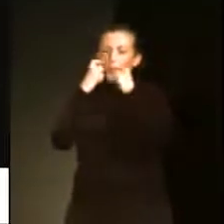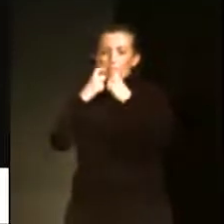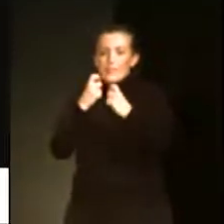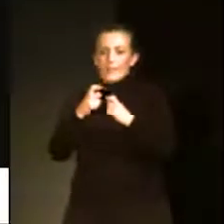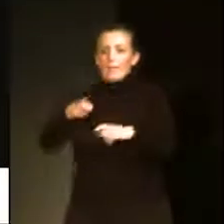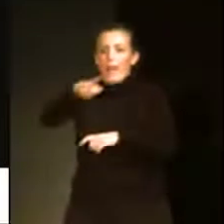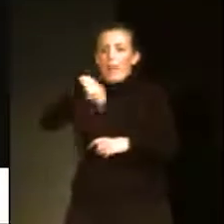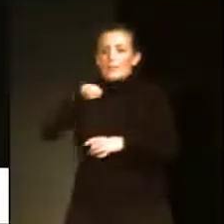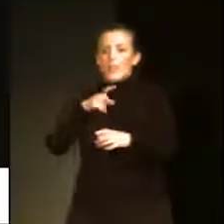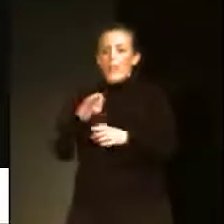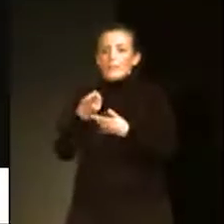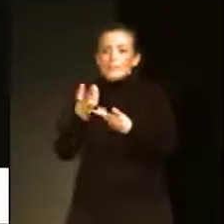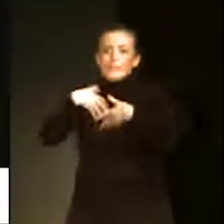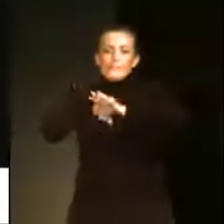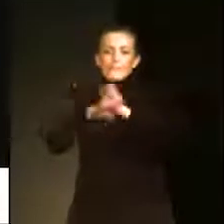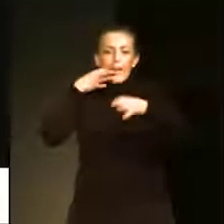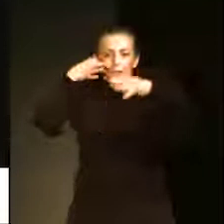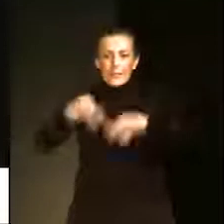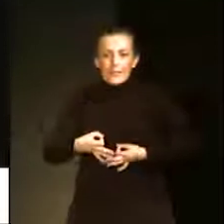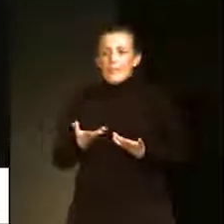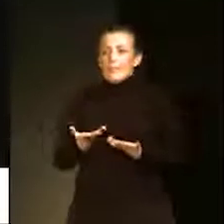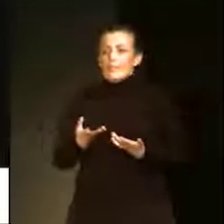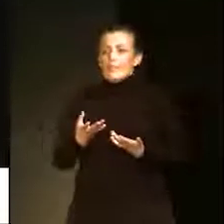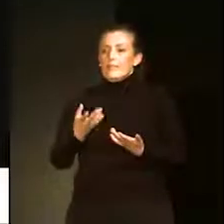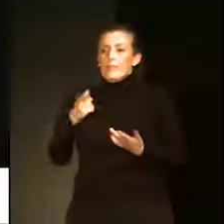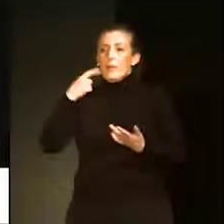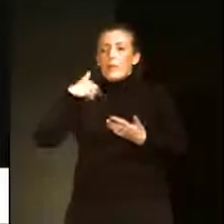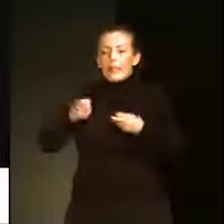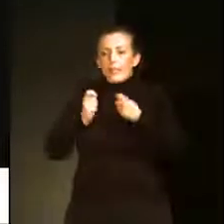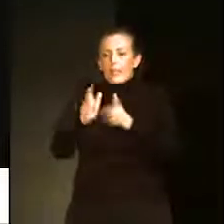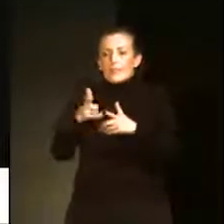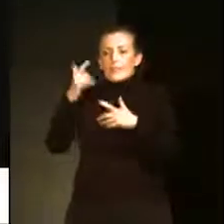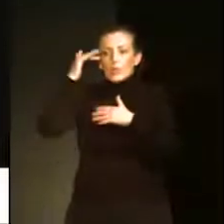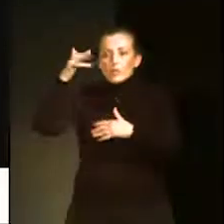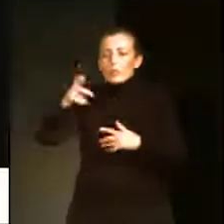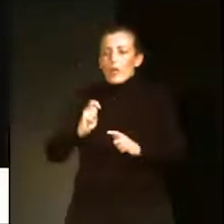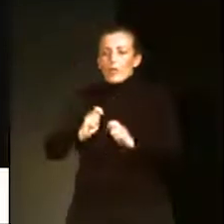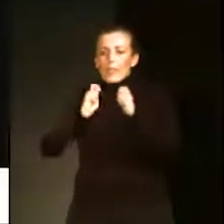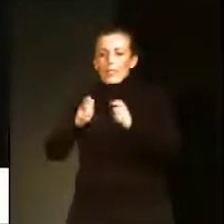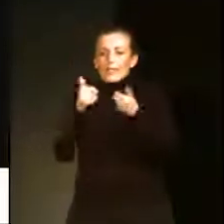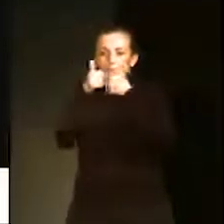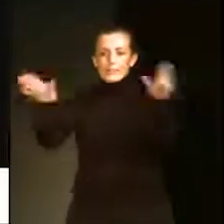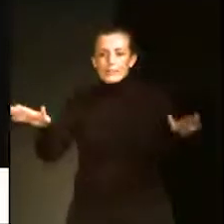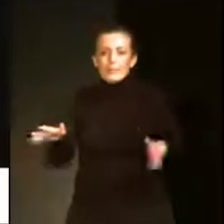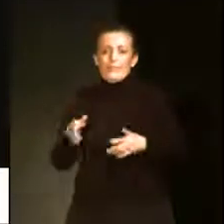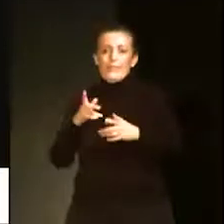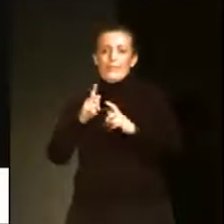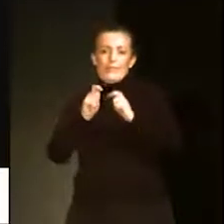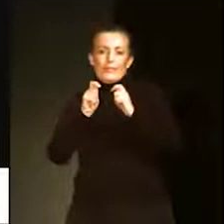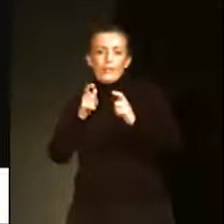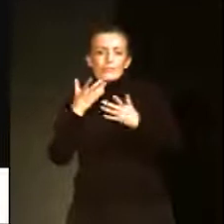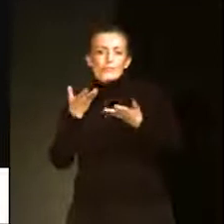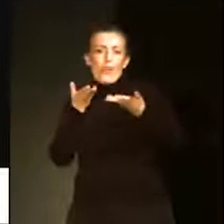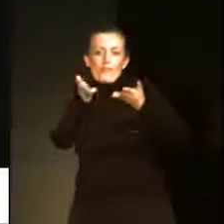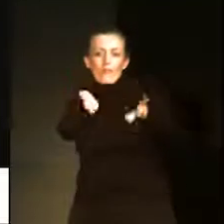aspiraciones de integración se hagan realidad, para que les llenemos de ilusión, para que les abramos las puertas y, sobre todo, para que